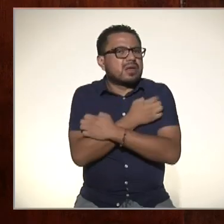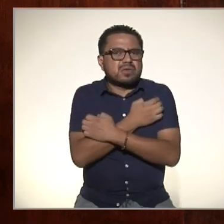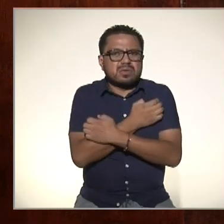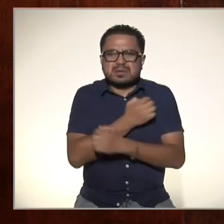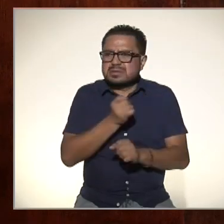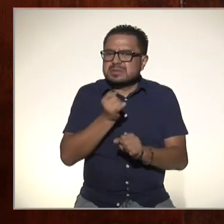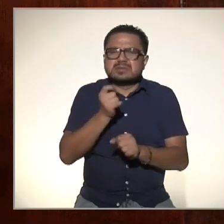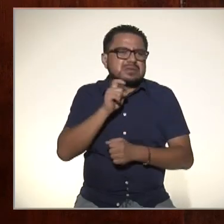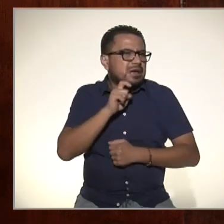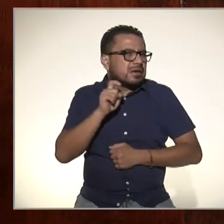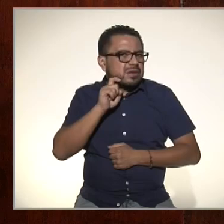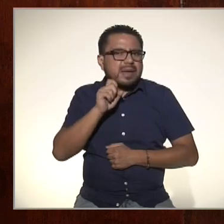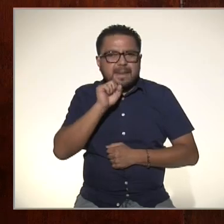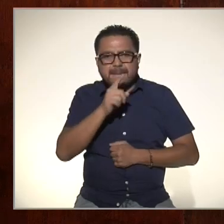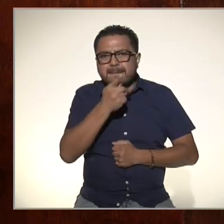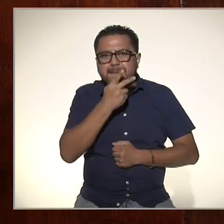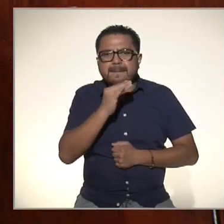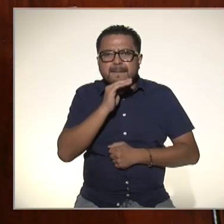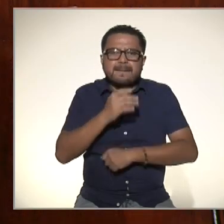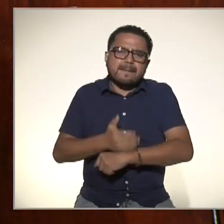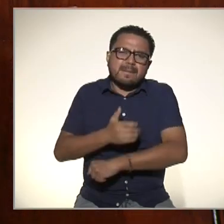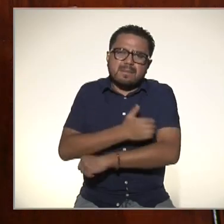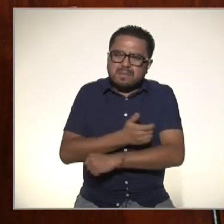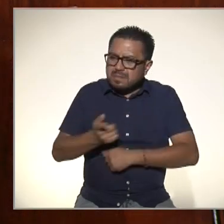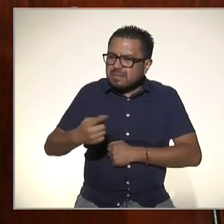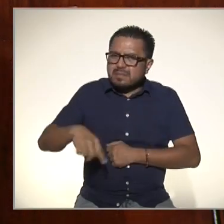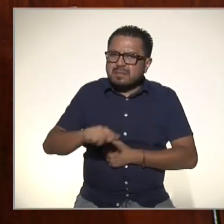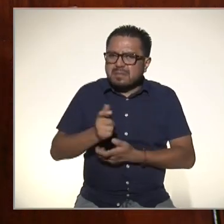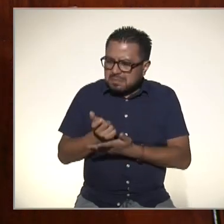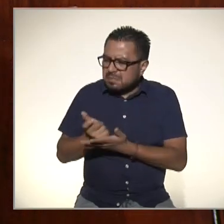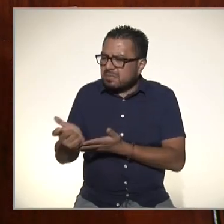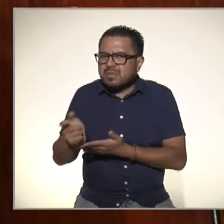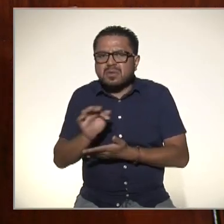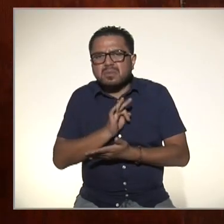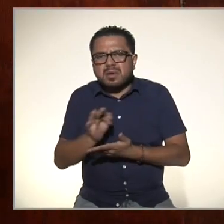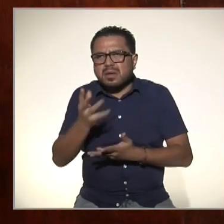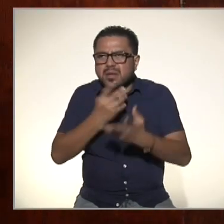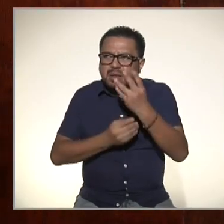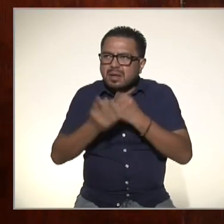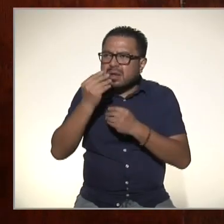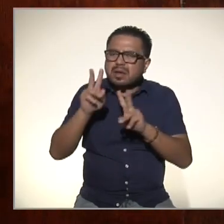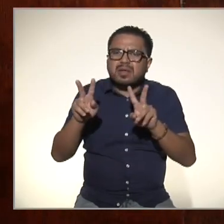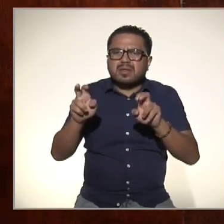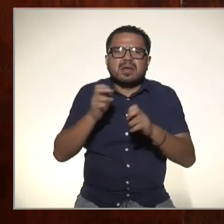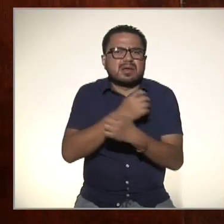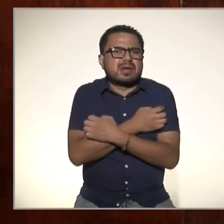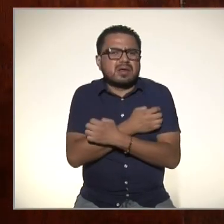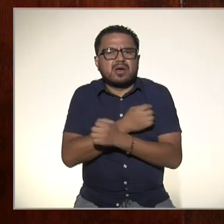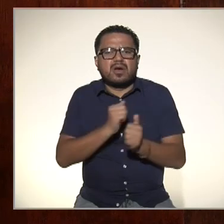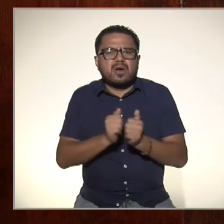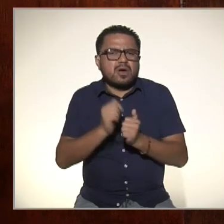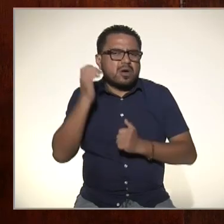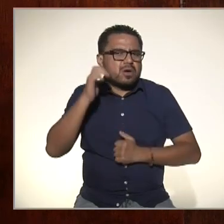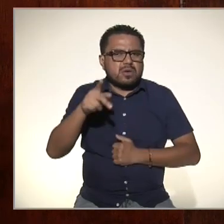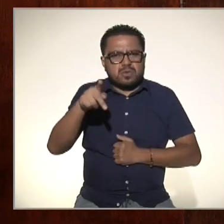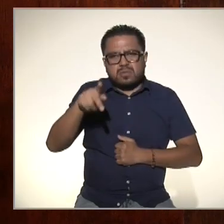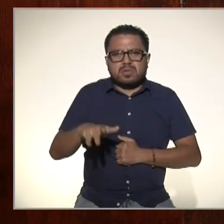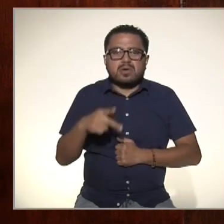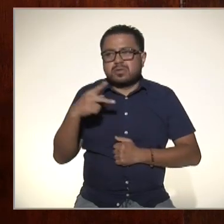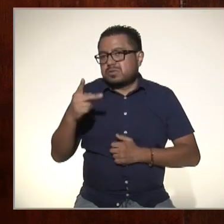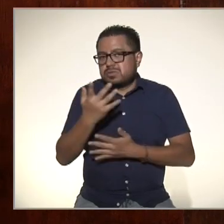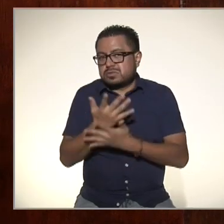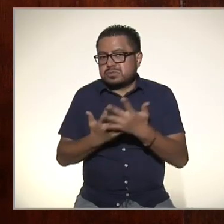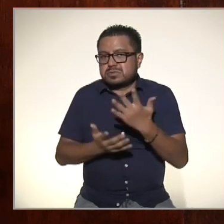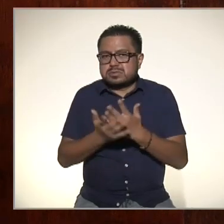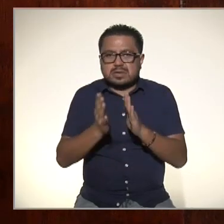sexual. Incluso los papás de los compañeros les daban dinero para que fueran a aprender de sexualidad con alguna prostituta. A sus manos